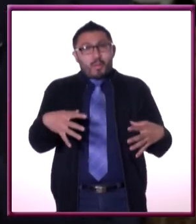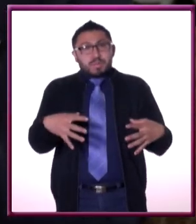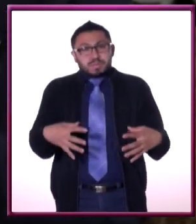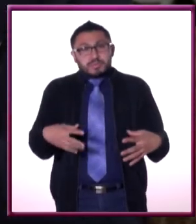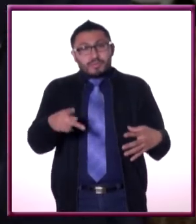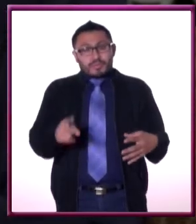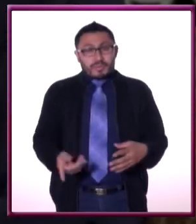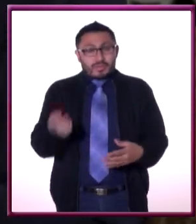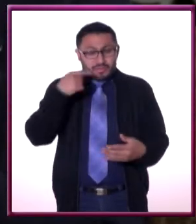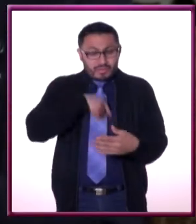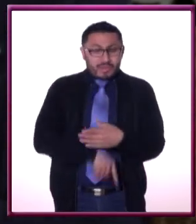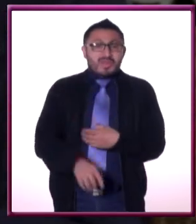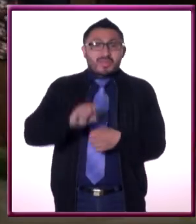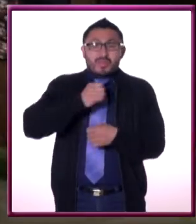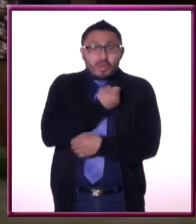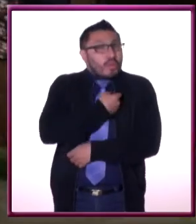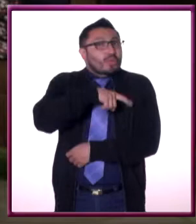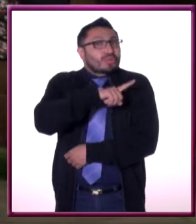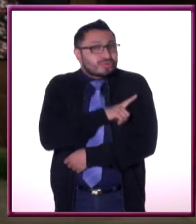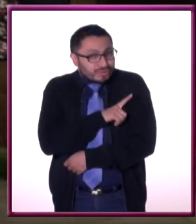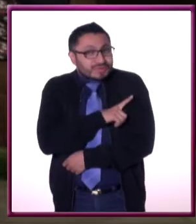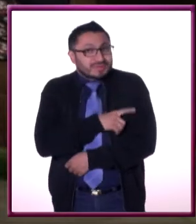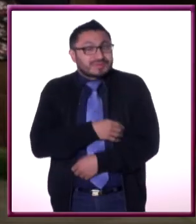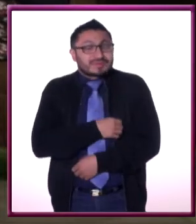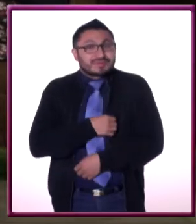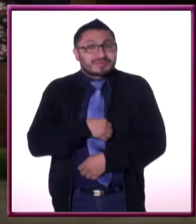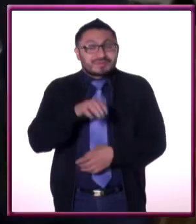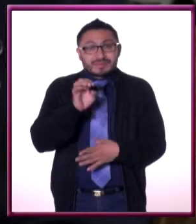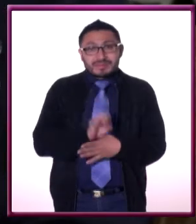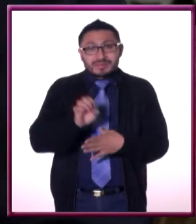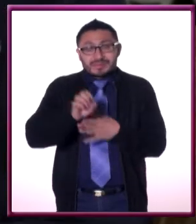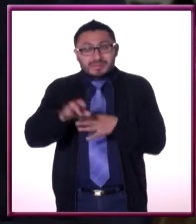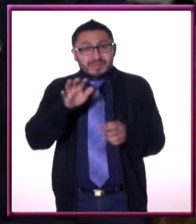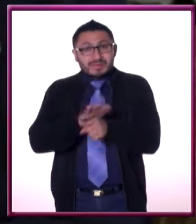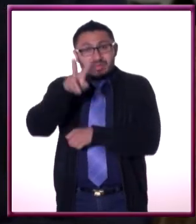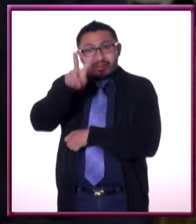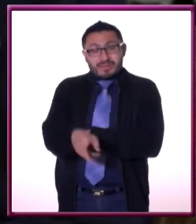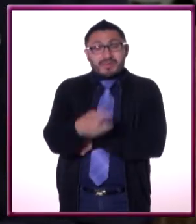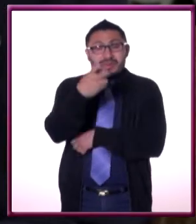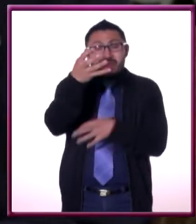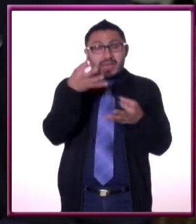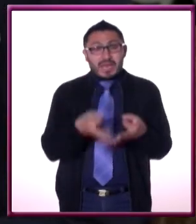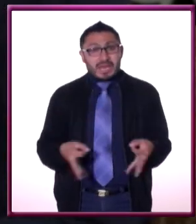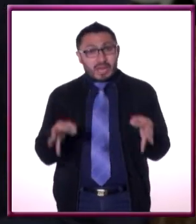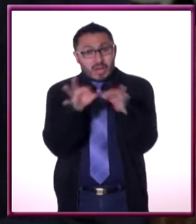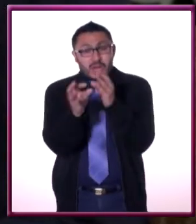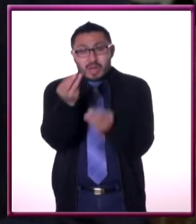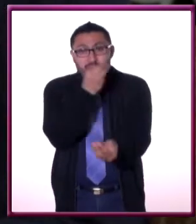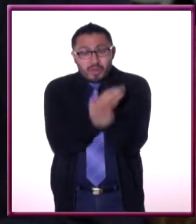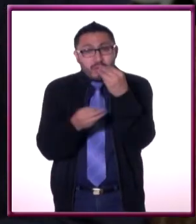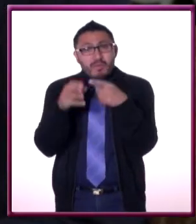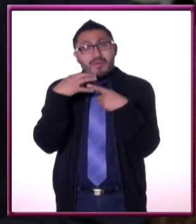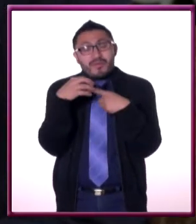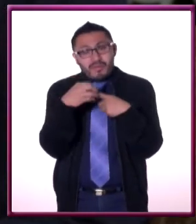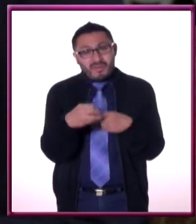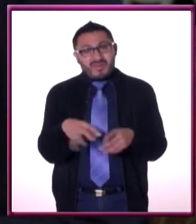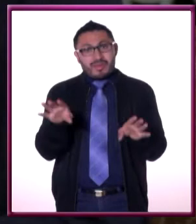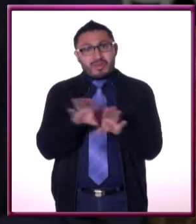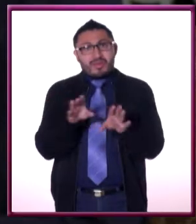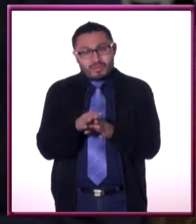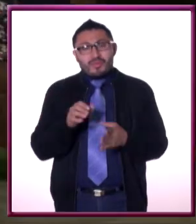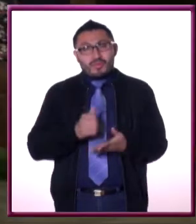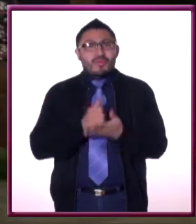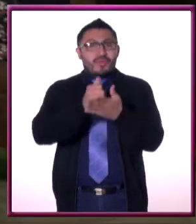pero no está uno inflamado por dentro. Claro. ¿No? Entonces, en realidad eso es lo que importa. Y comer frijoles, pues finalmente nos